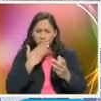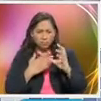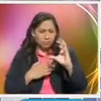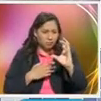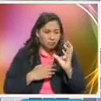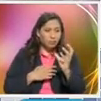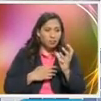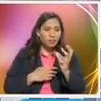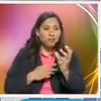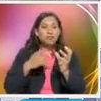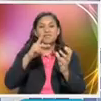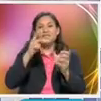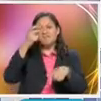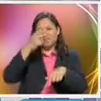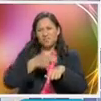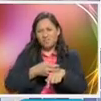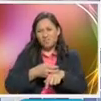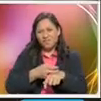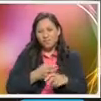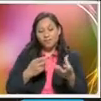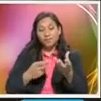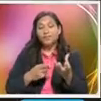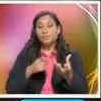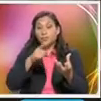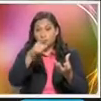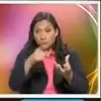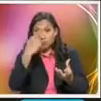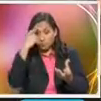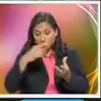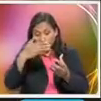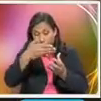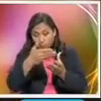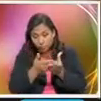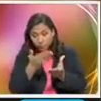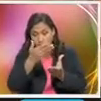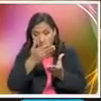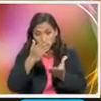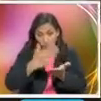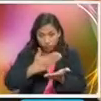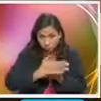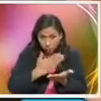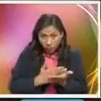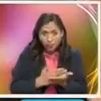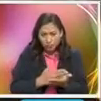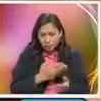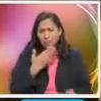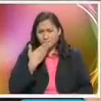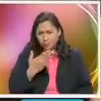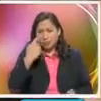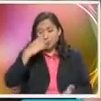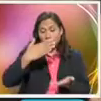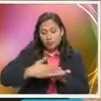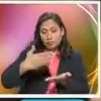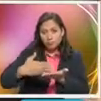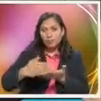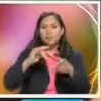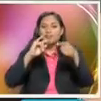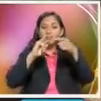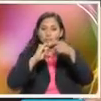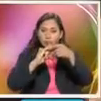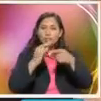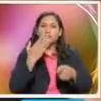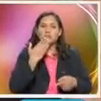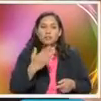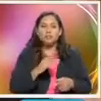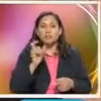En pero está efecto. un poco duro. Ya. Entonces, si lo van a usar para rebanar, para picar, queda bien, porque te queda el cuadrito bien hecho,